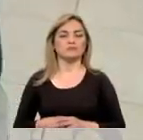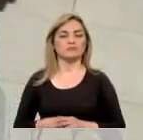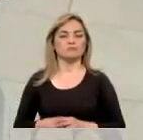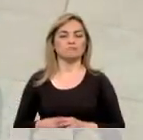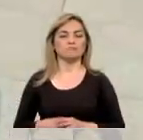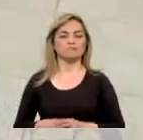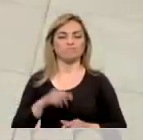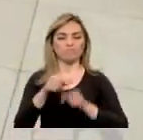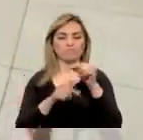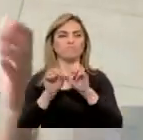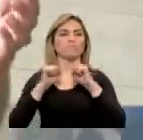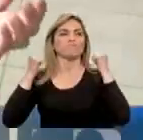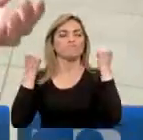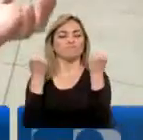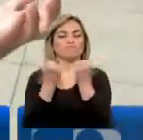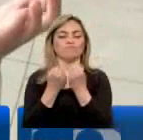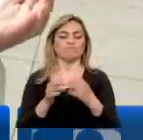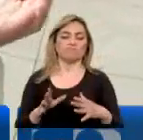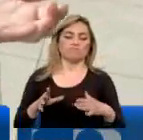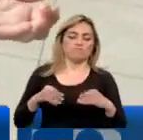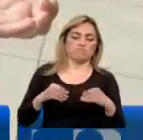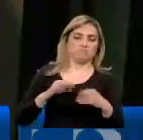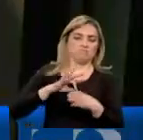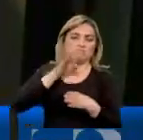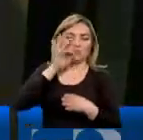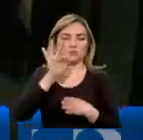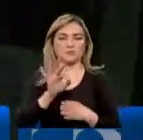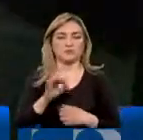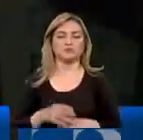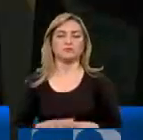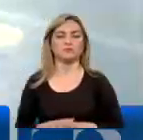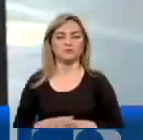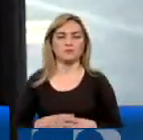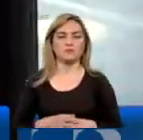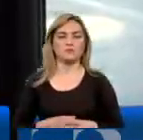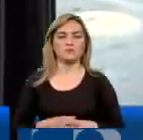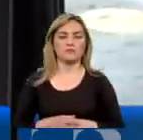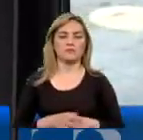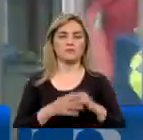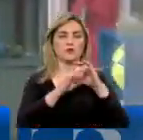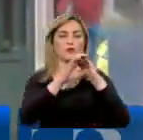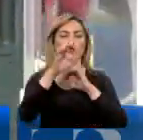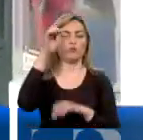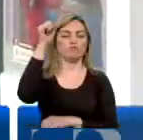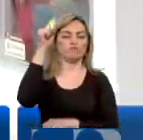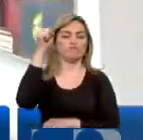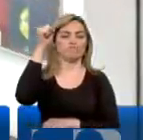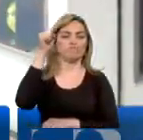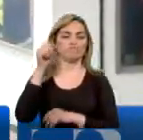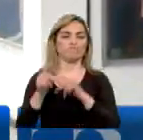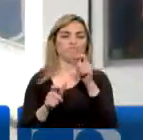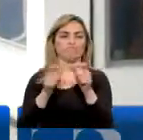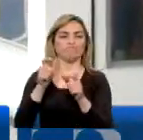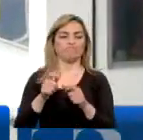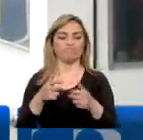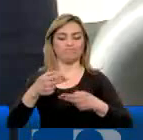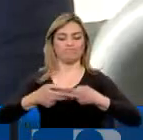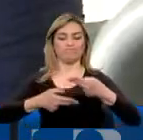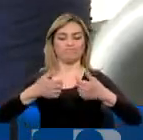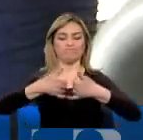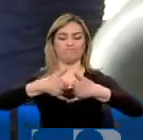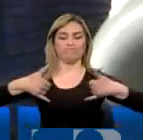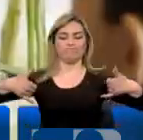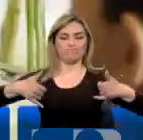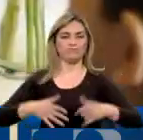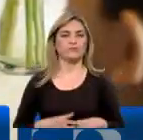Poco a poco las sociedades se han adaptado al COVID-19. Los buses trasladan personas, los negocios abrieron sus puertas,